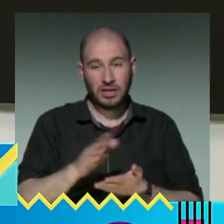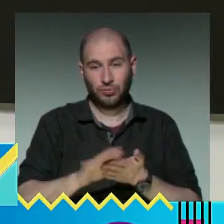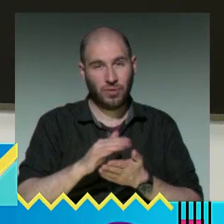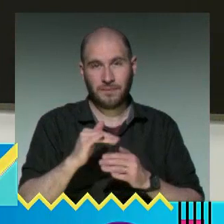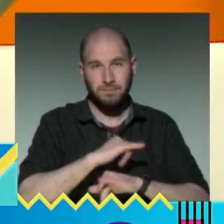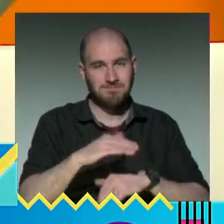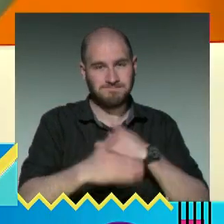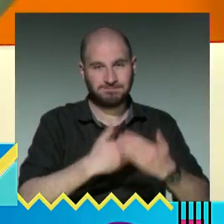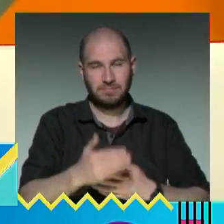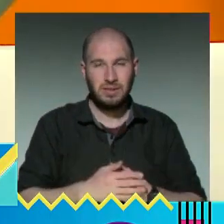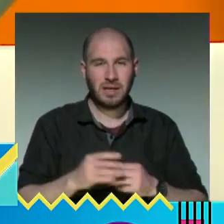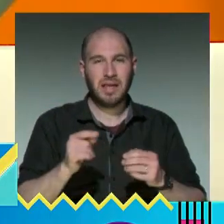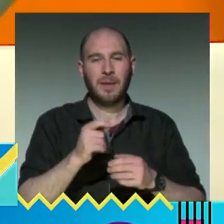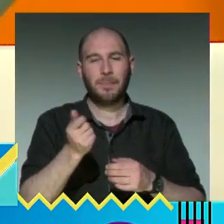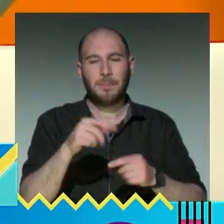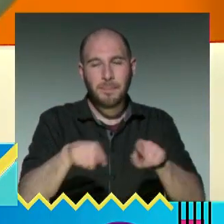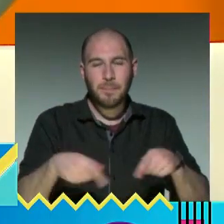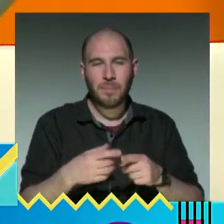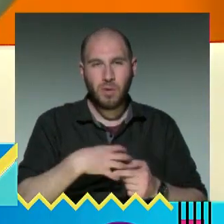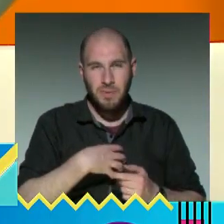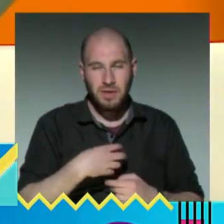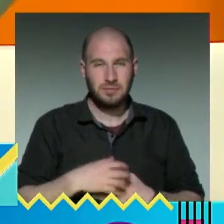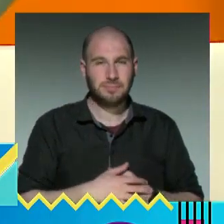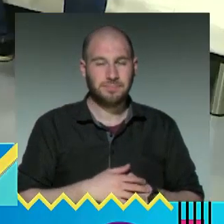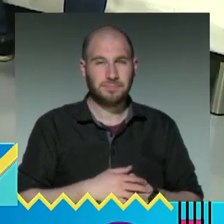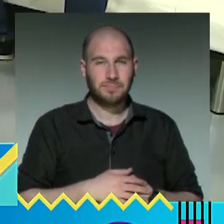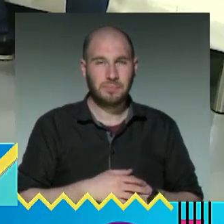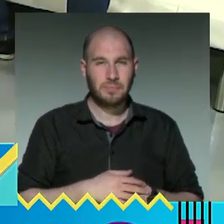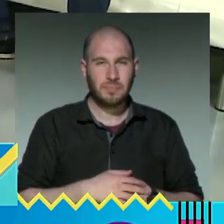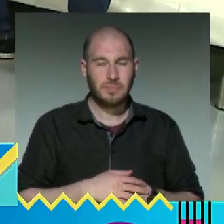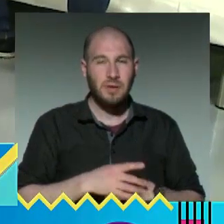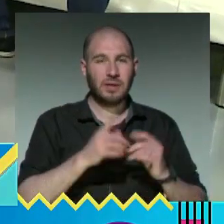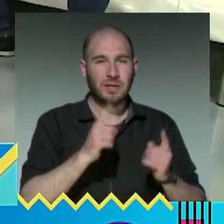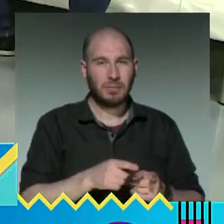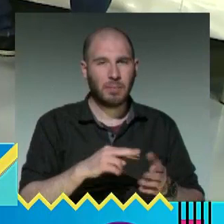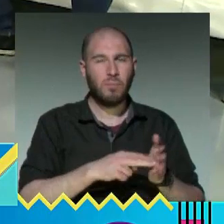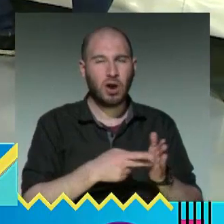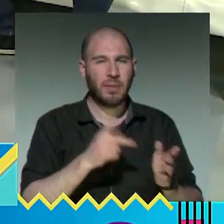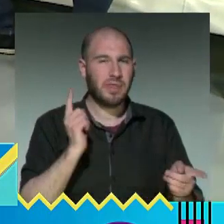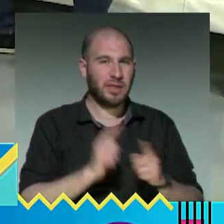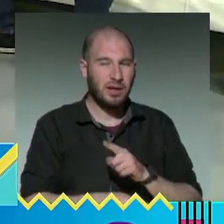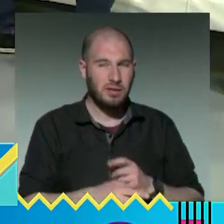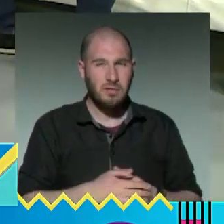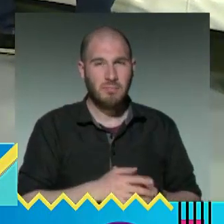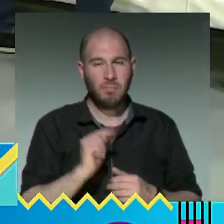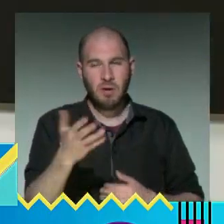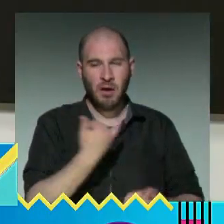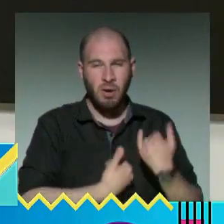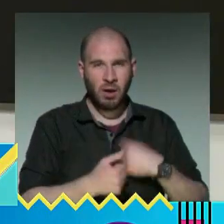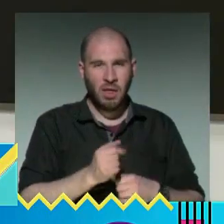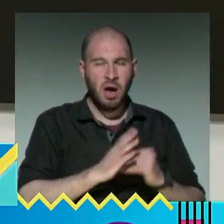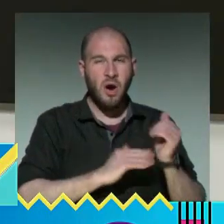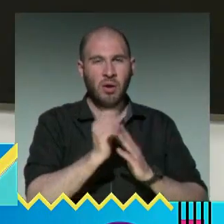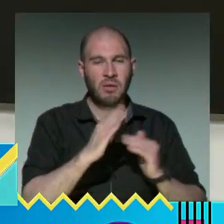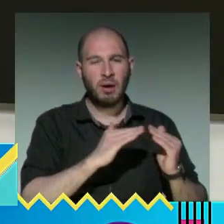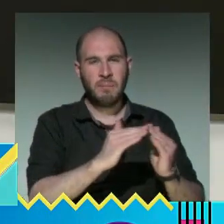esa información catastral. Entonces, sí, ¿no? Y esto de que, digo, la consecuencia directa también, esto que decís vos, ¿no? La construcción